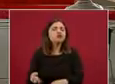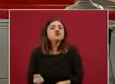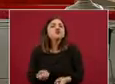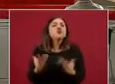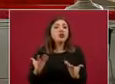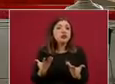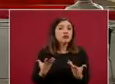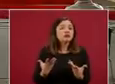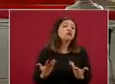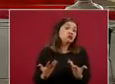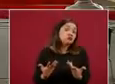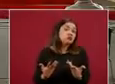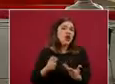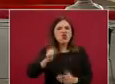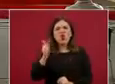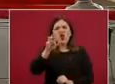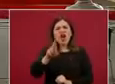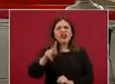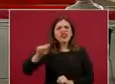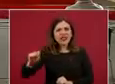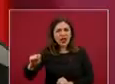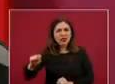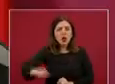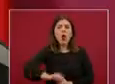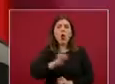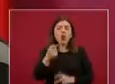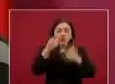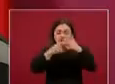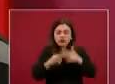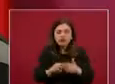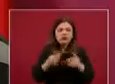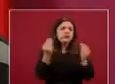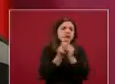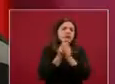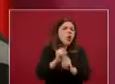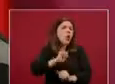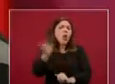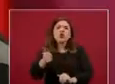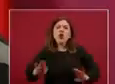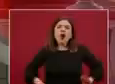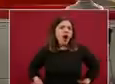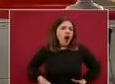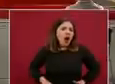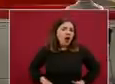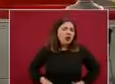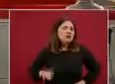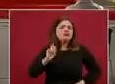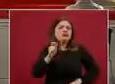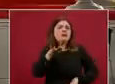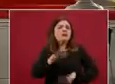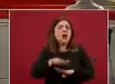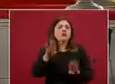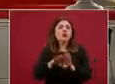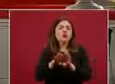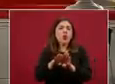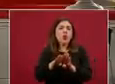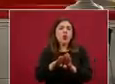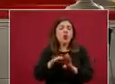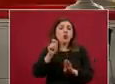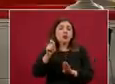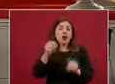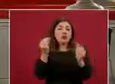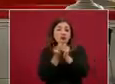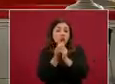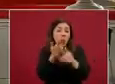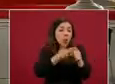que miden el RT, hay aquellos que miden otro tipo de tendencias, también más allá de la presentación de casos